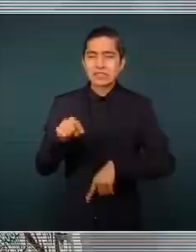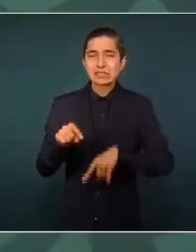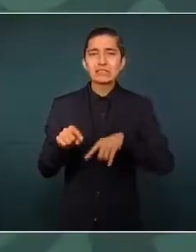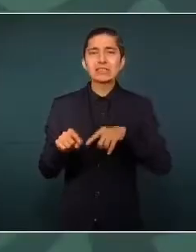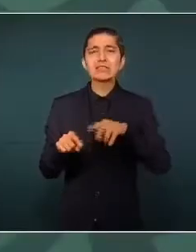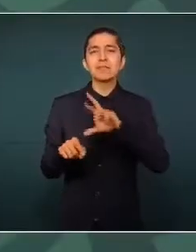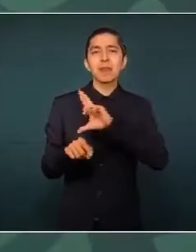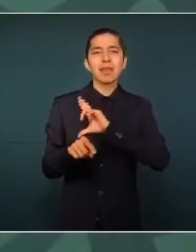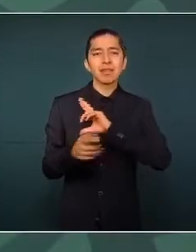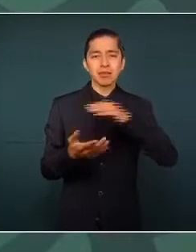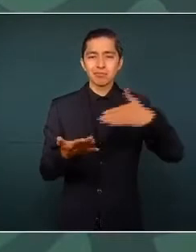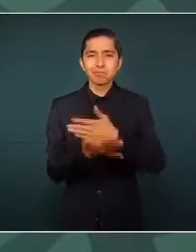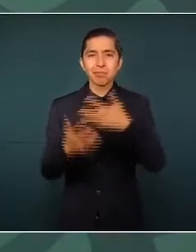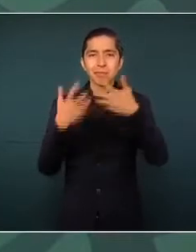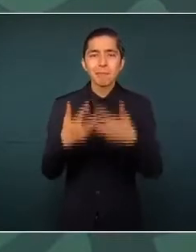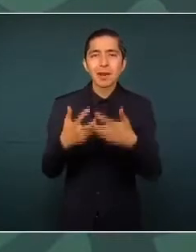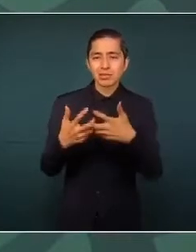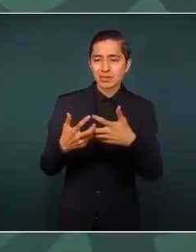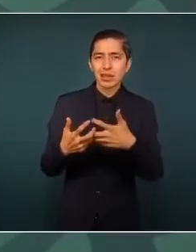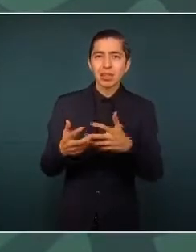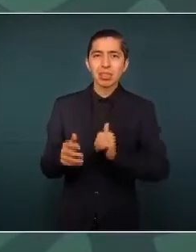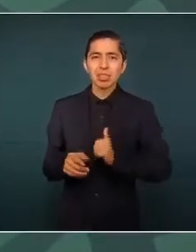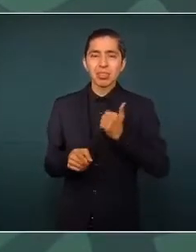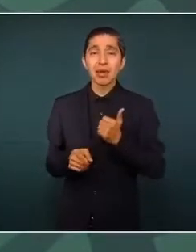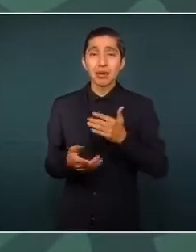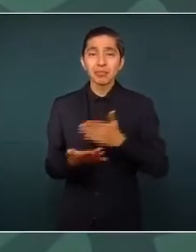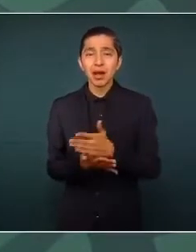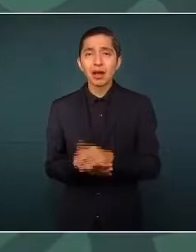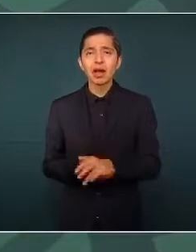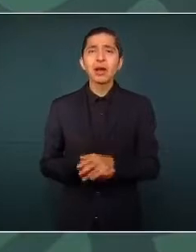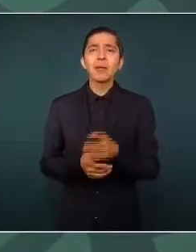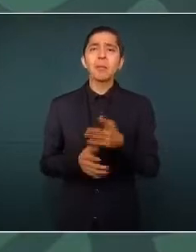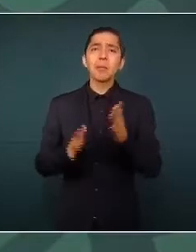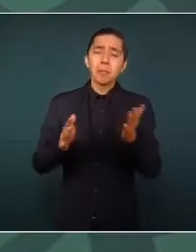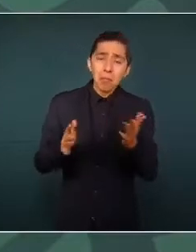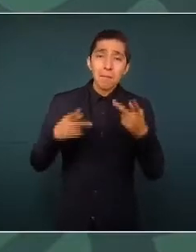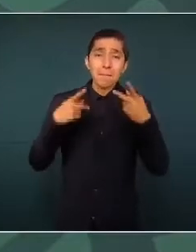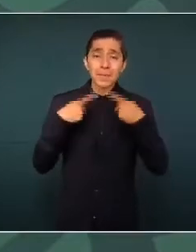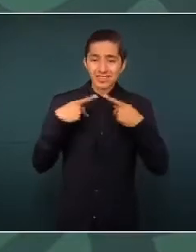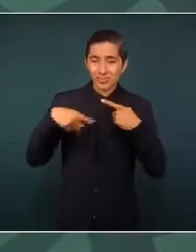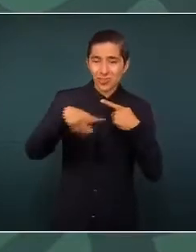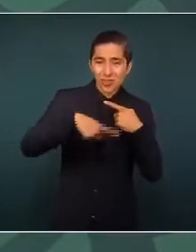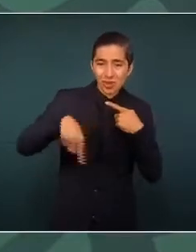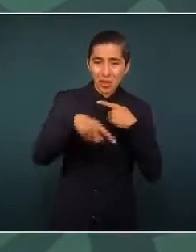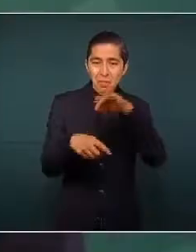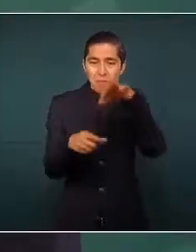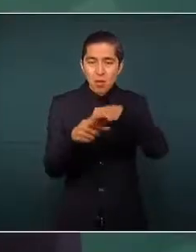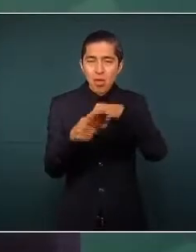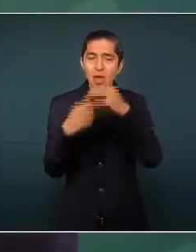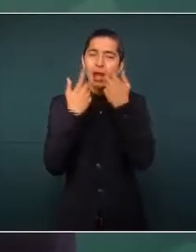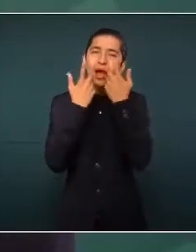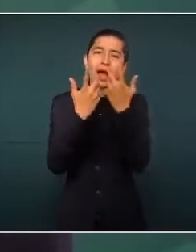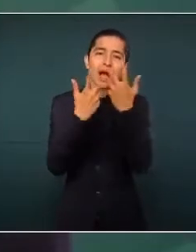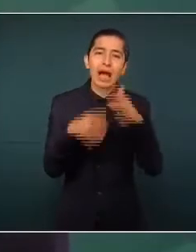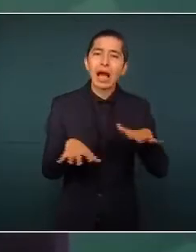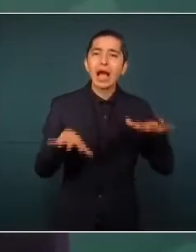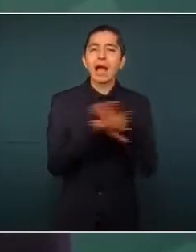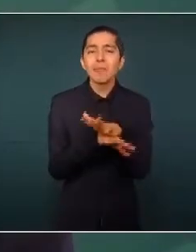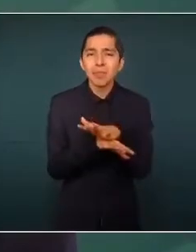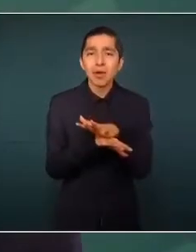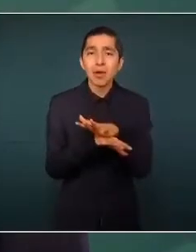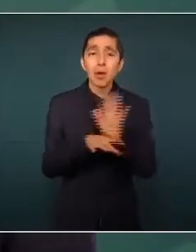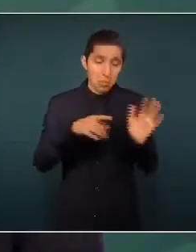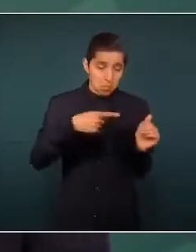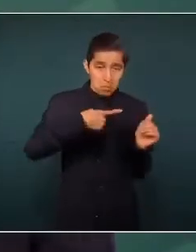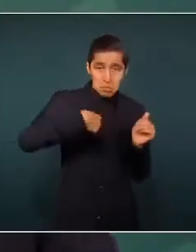Entonces, la gente pues votó por un cambio. Nosotros planteamos